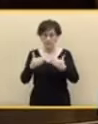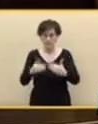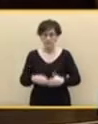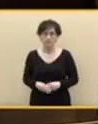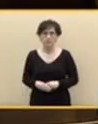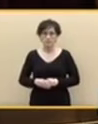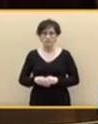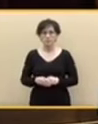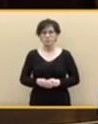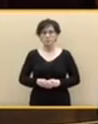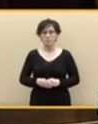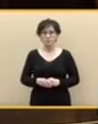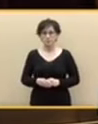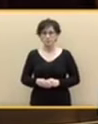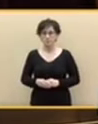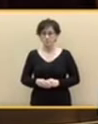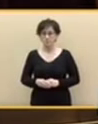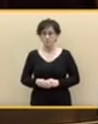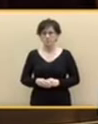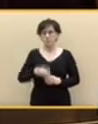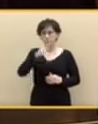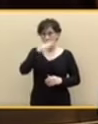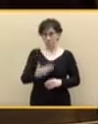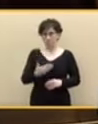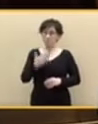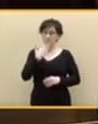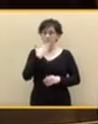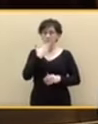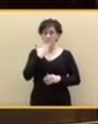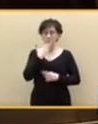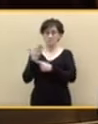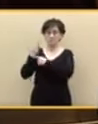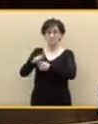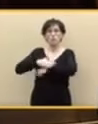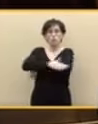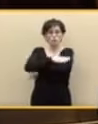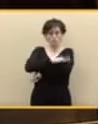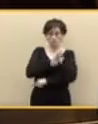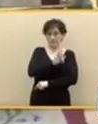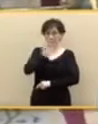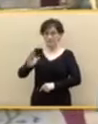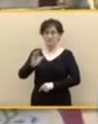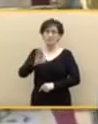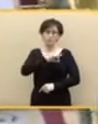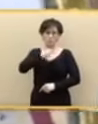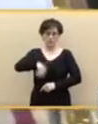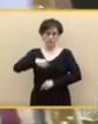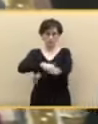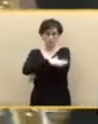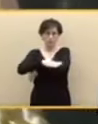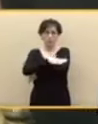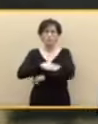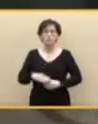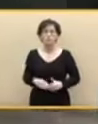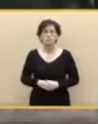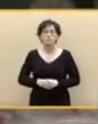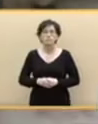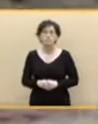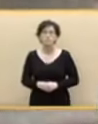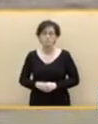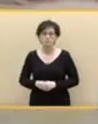Con unos nervios a ver, tremendos. Que no sean tantos como el día del debate de Antena 3. Vamos a ver. Presidente del gobierno. Ah, pues sí, sale Mariano.